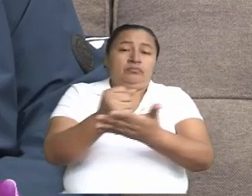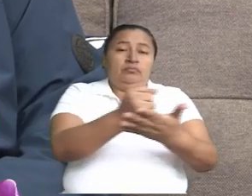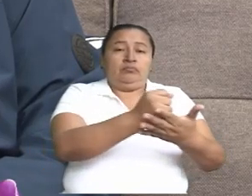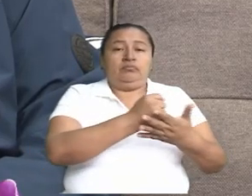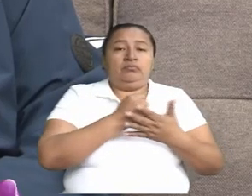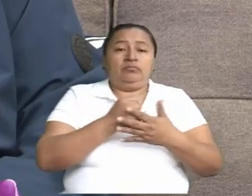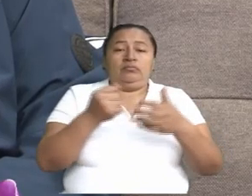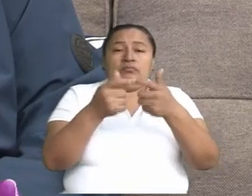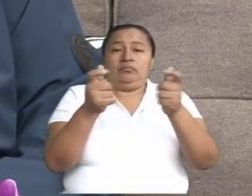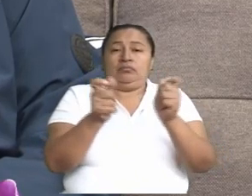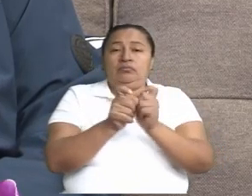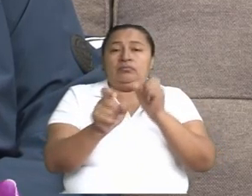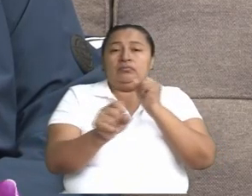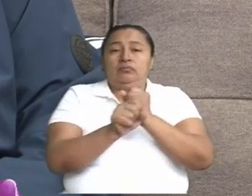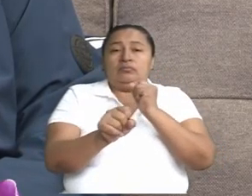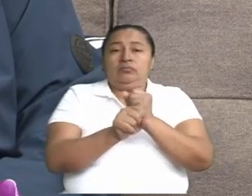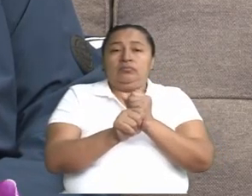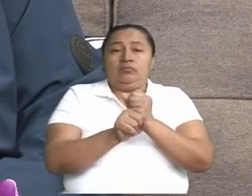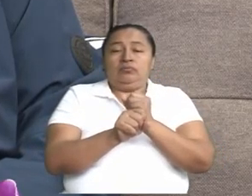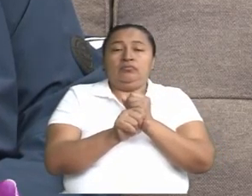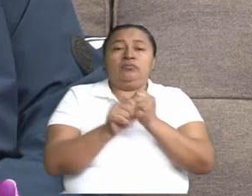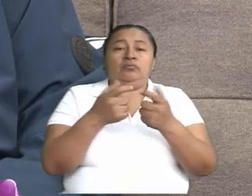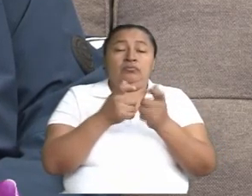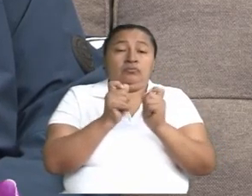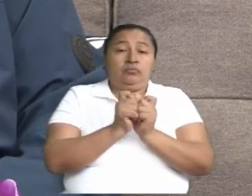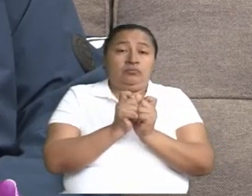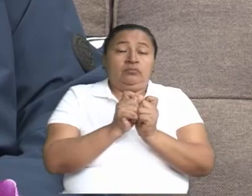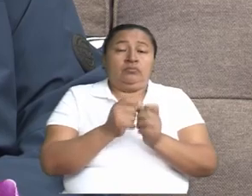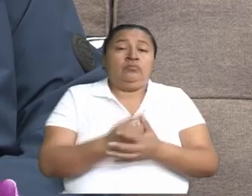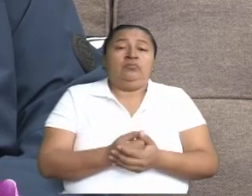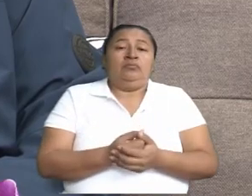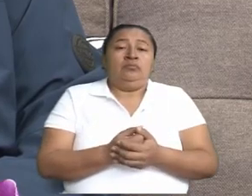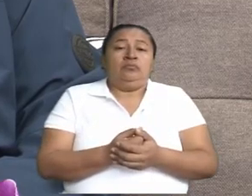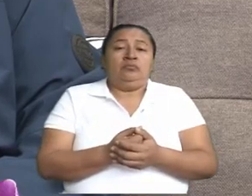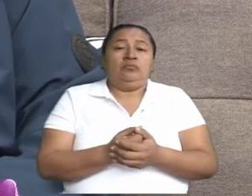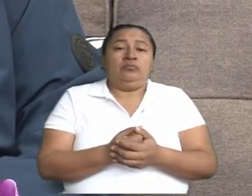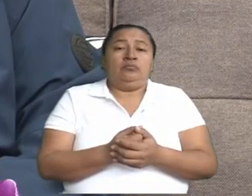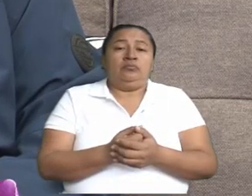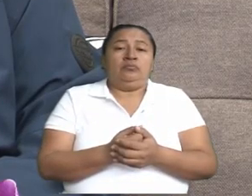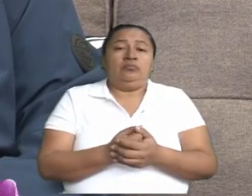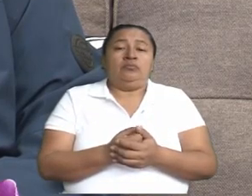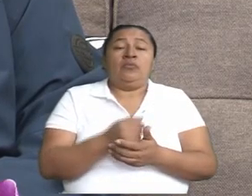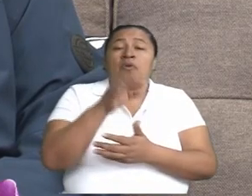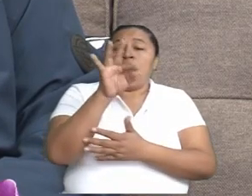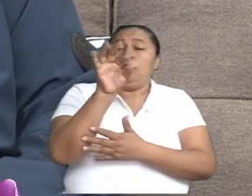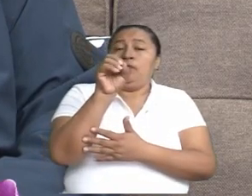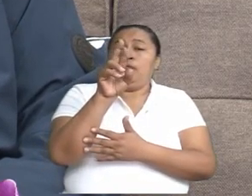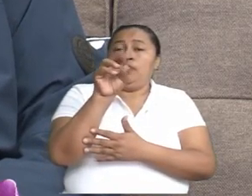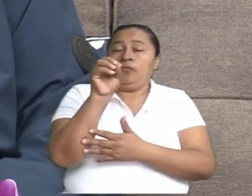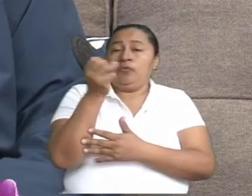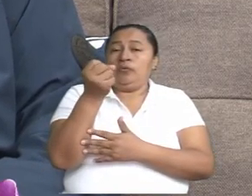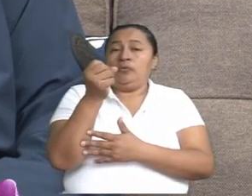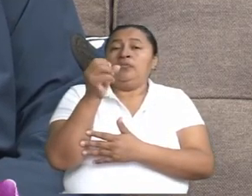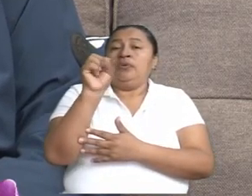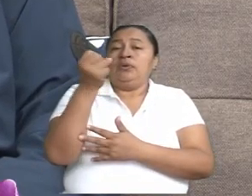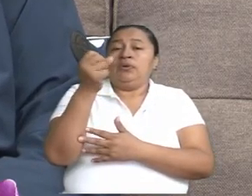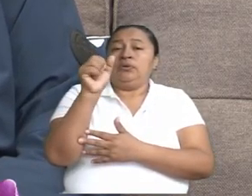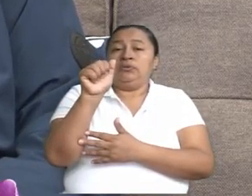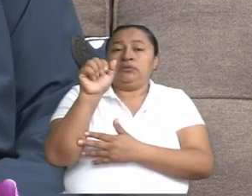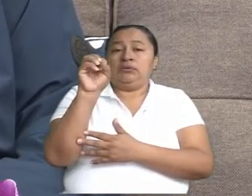del grupo de trabajo del Foro Sao Paulo. Es decir, el Foro Sao Paulo son 80,